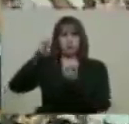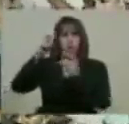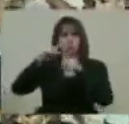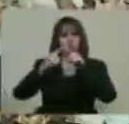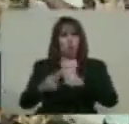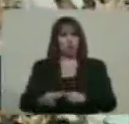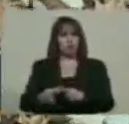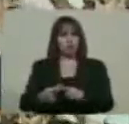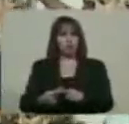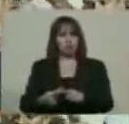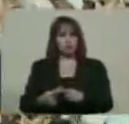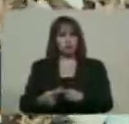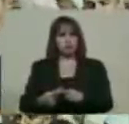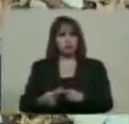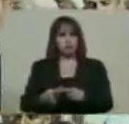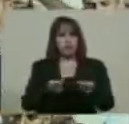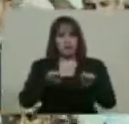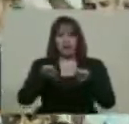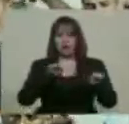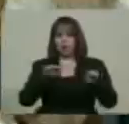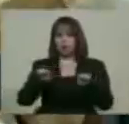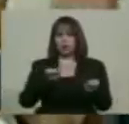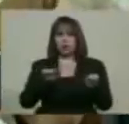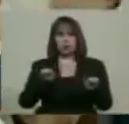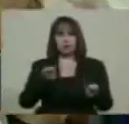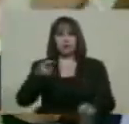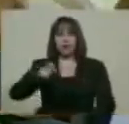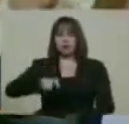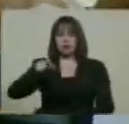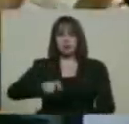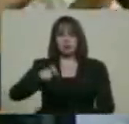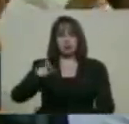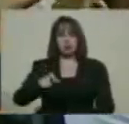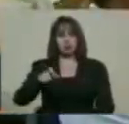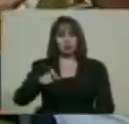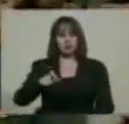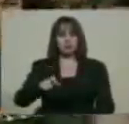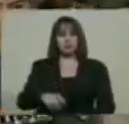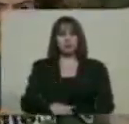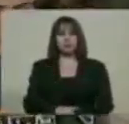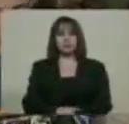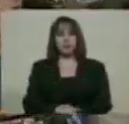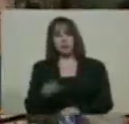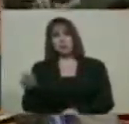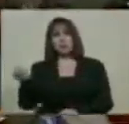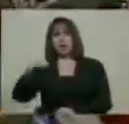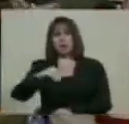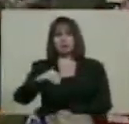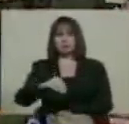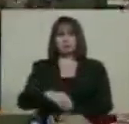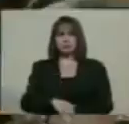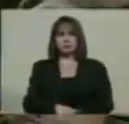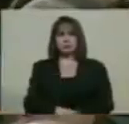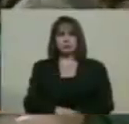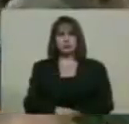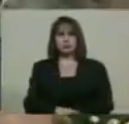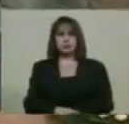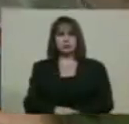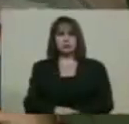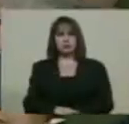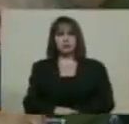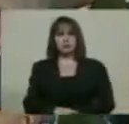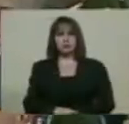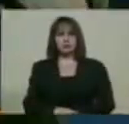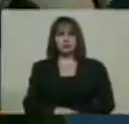impacto de este ajuste necesario. Además del sistema